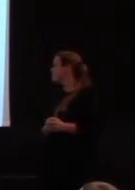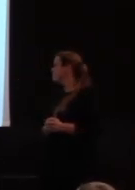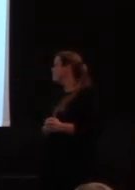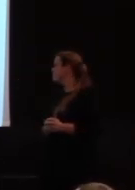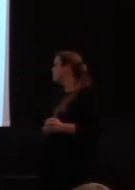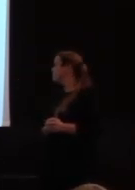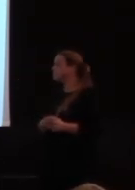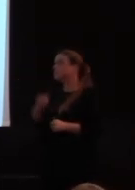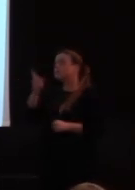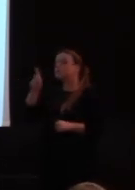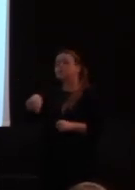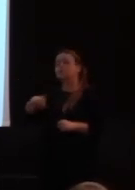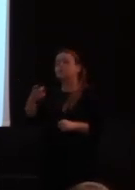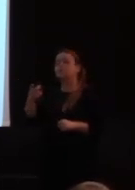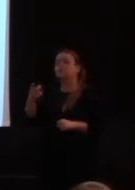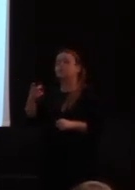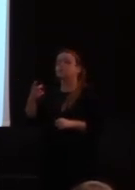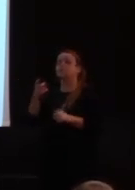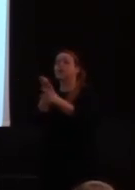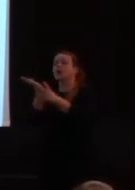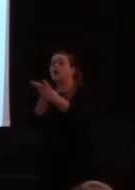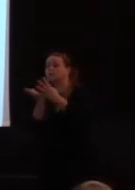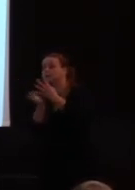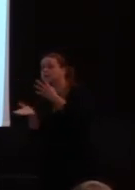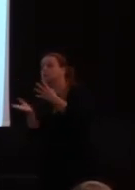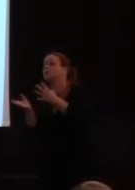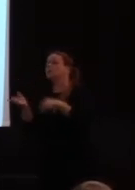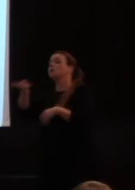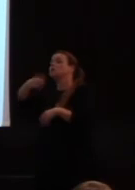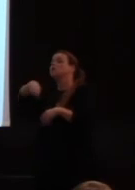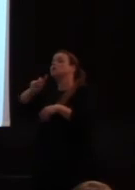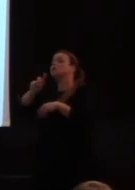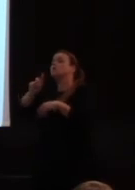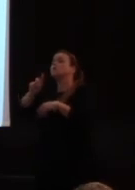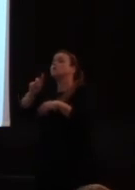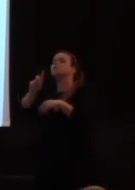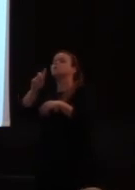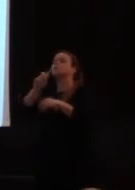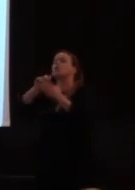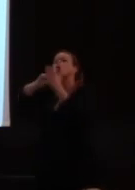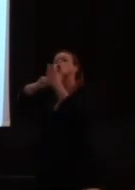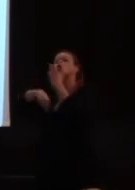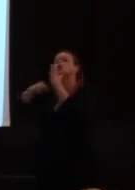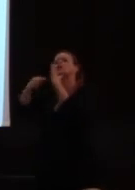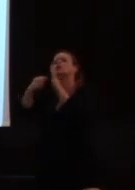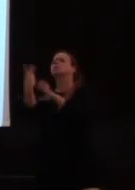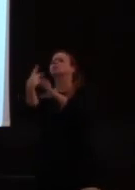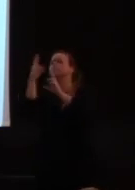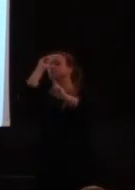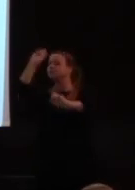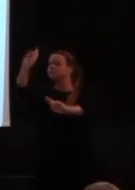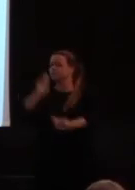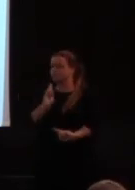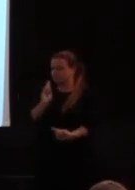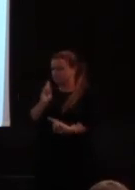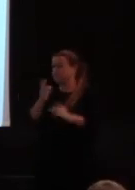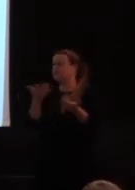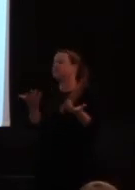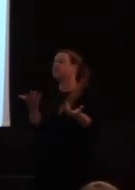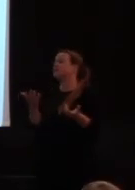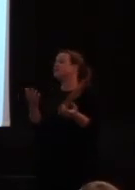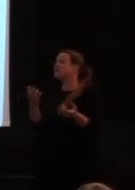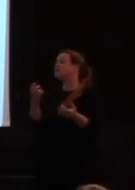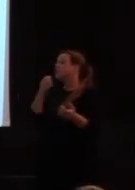Más aspectos. Por ejemplo, establecer una especie de contrato de respeto mutuo. Por ejemplo, un profesor les